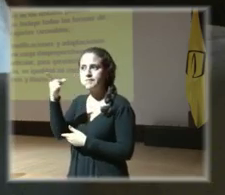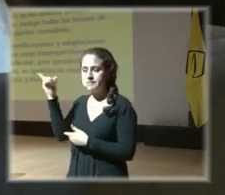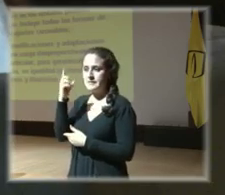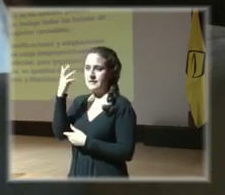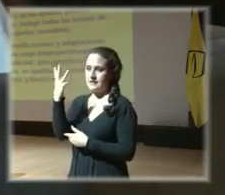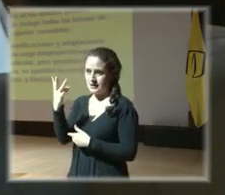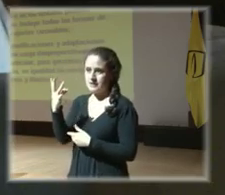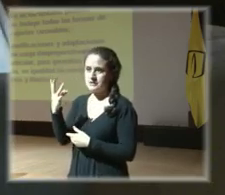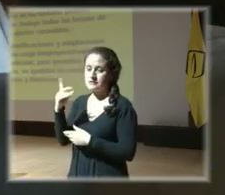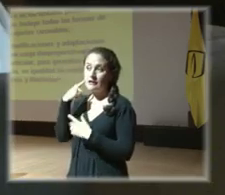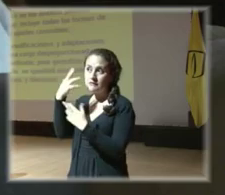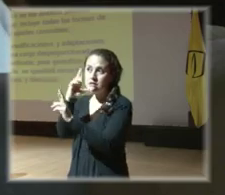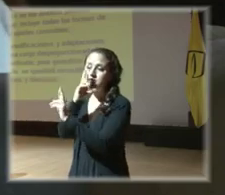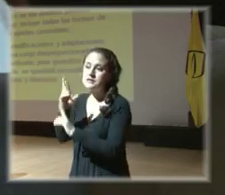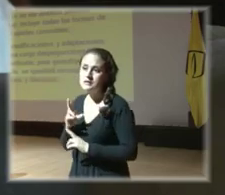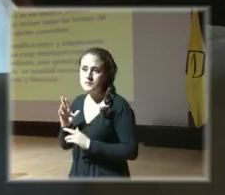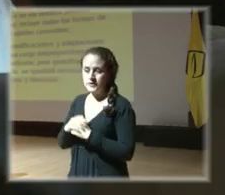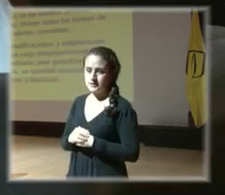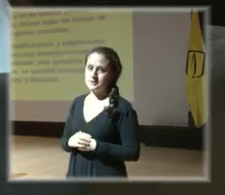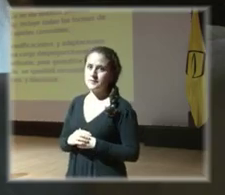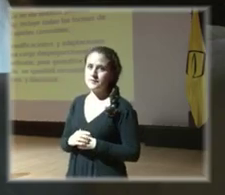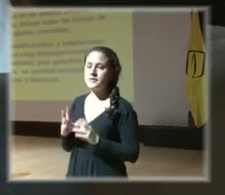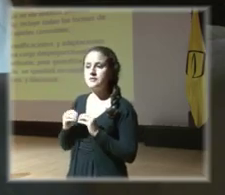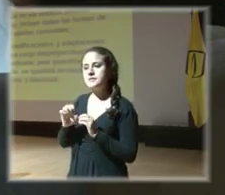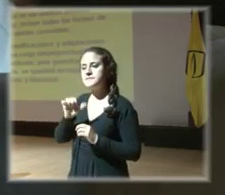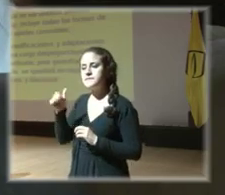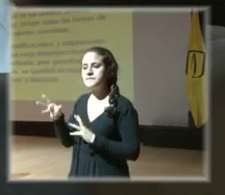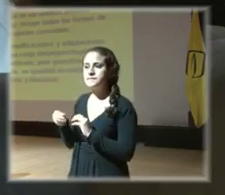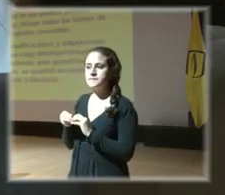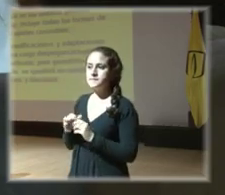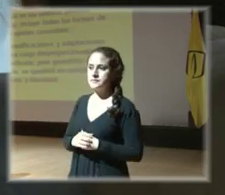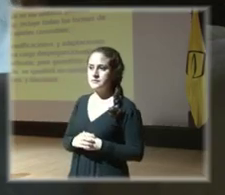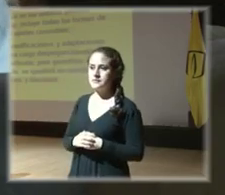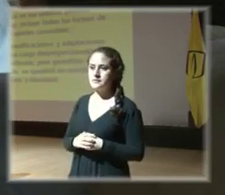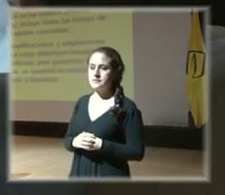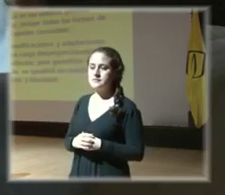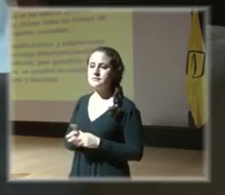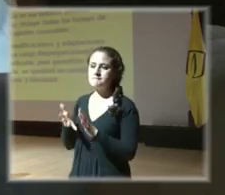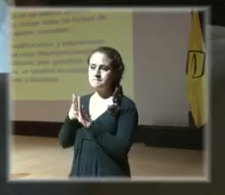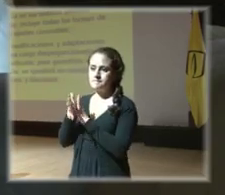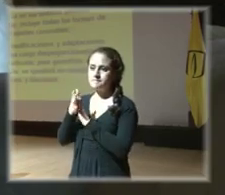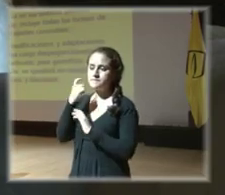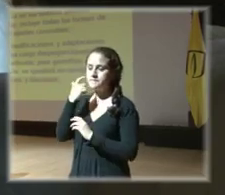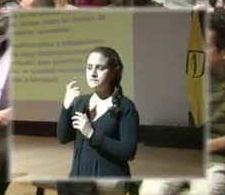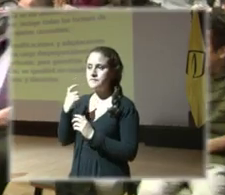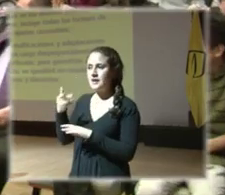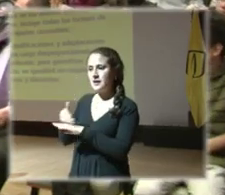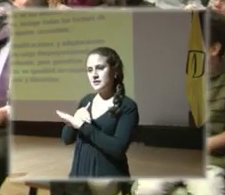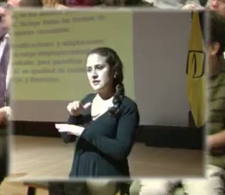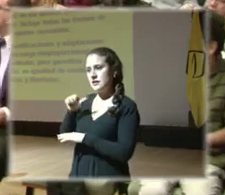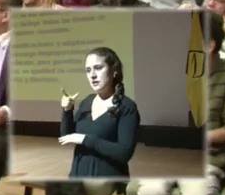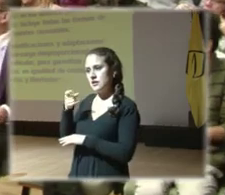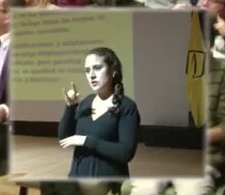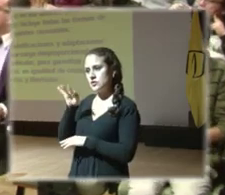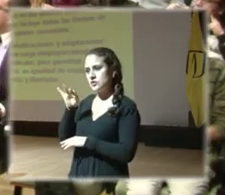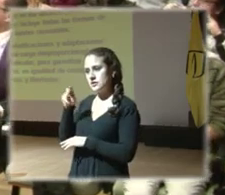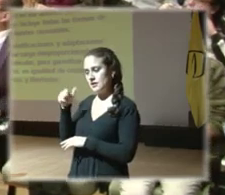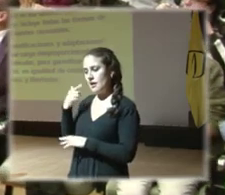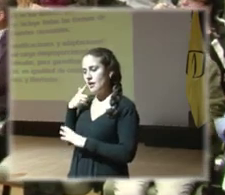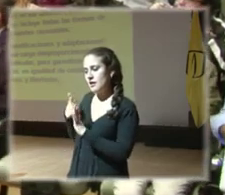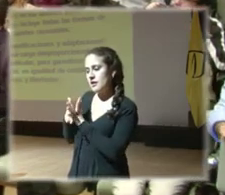¿no? en estas regiones. Y por otro lado quise resaltar algo que dijo ahora Agustina acerca de